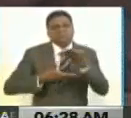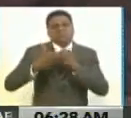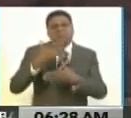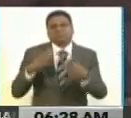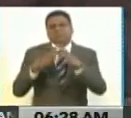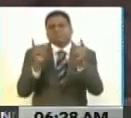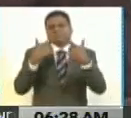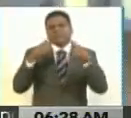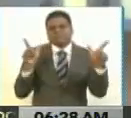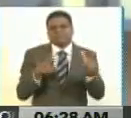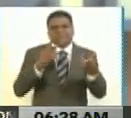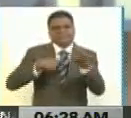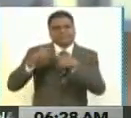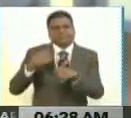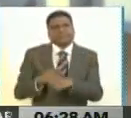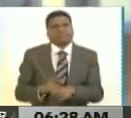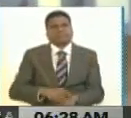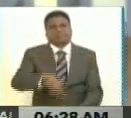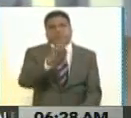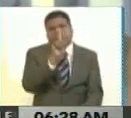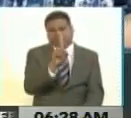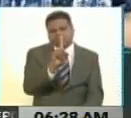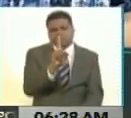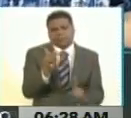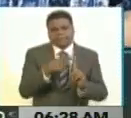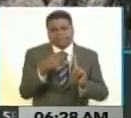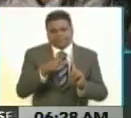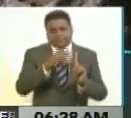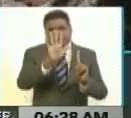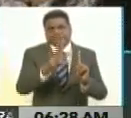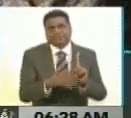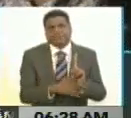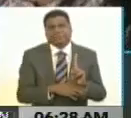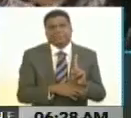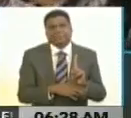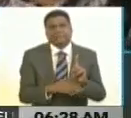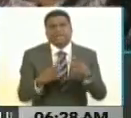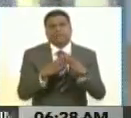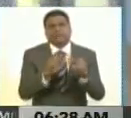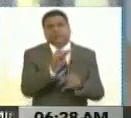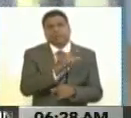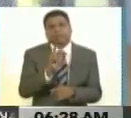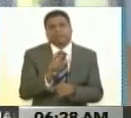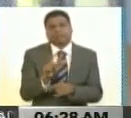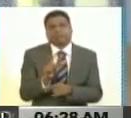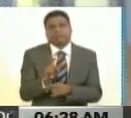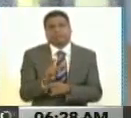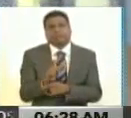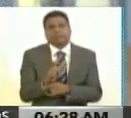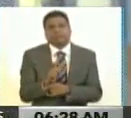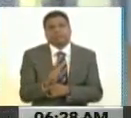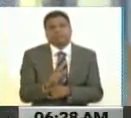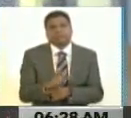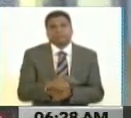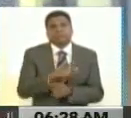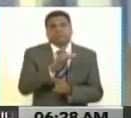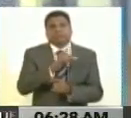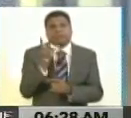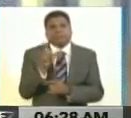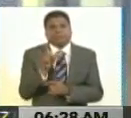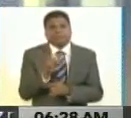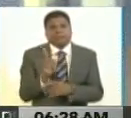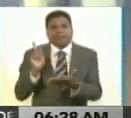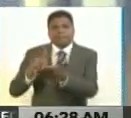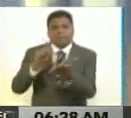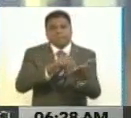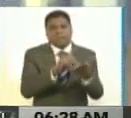comercio? Bueno, muchas cosas. Por un lado, te vas a encontrar con que primero la ciudadanía Mercosur, por ejemplo, ya no es parte de la prioridad de la agenda del